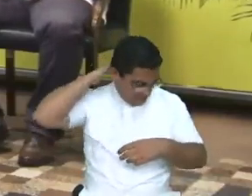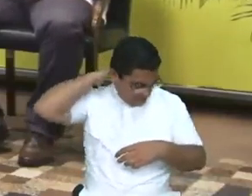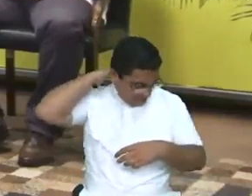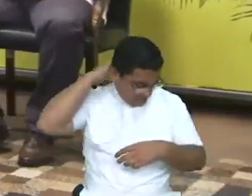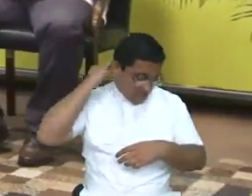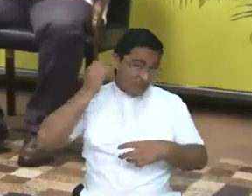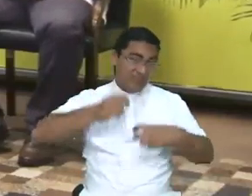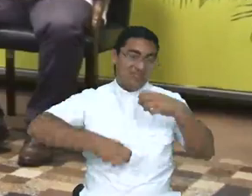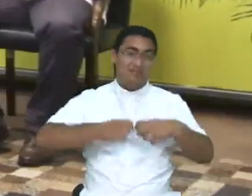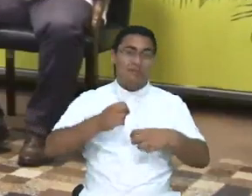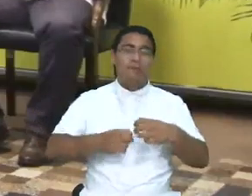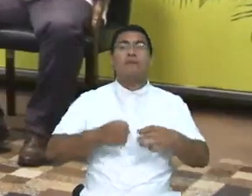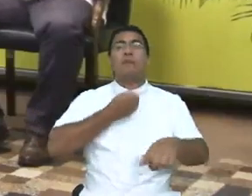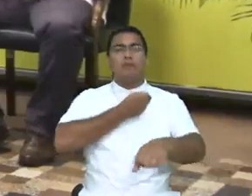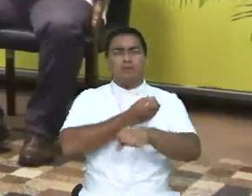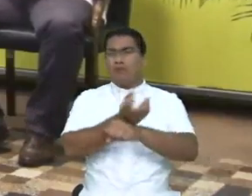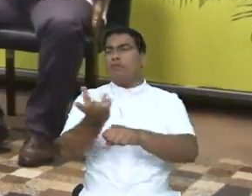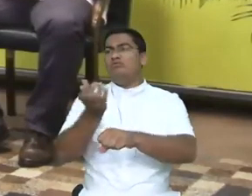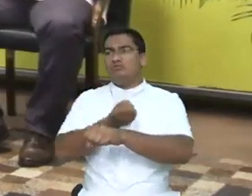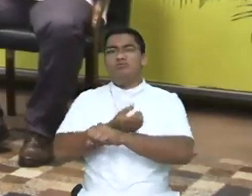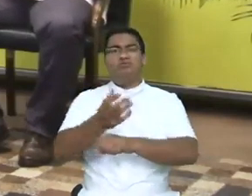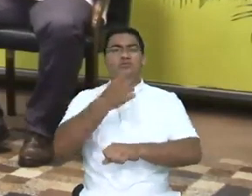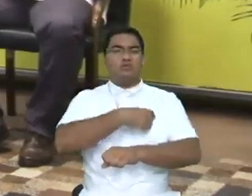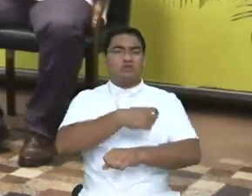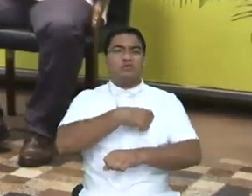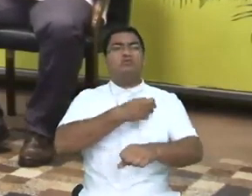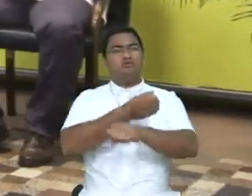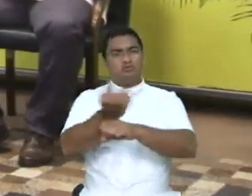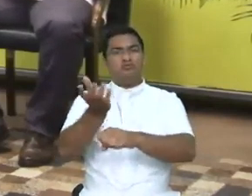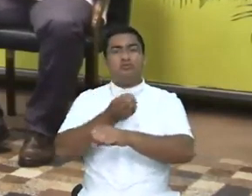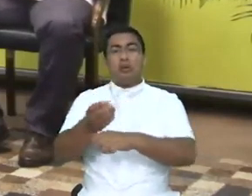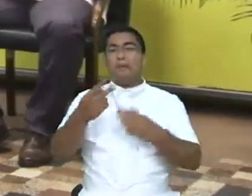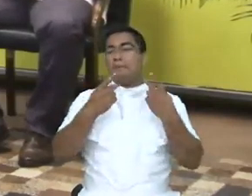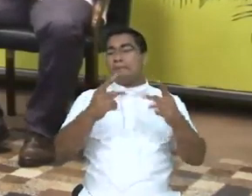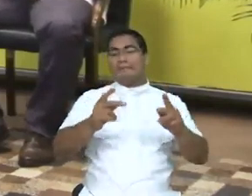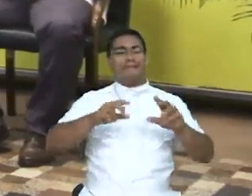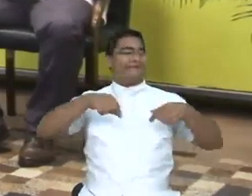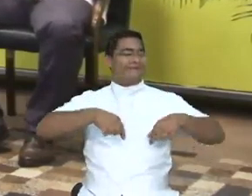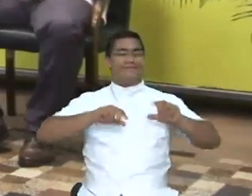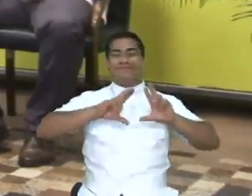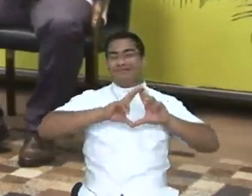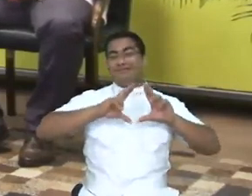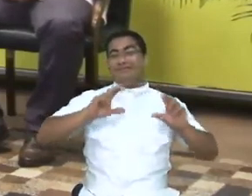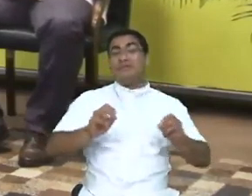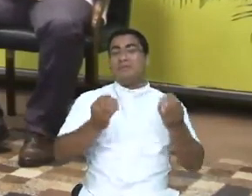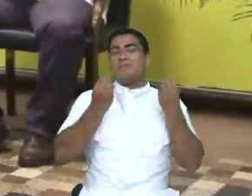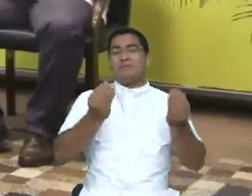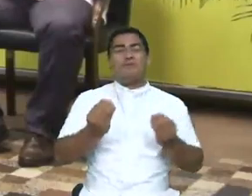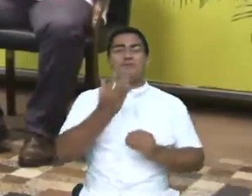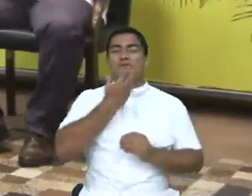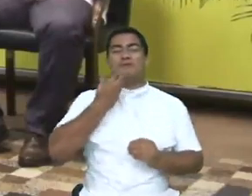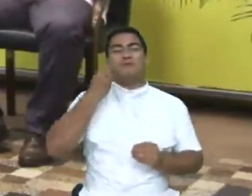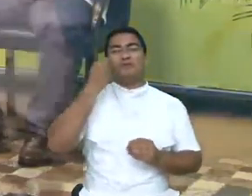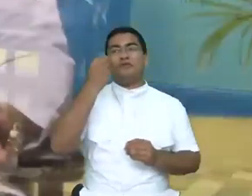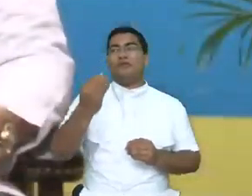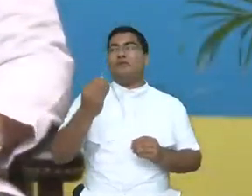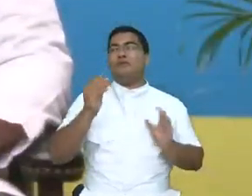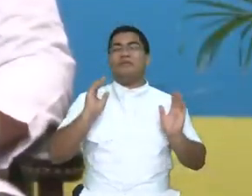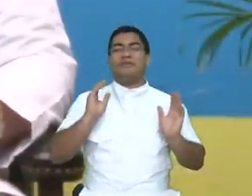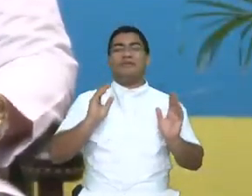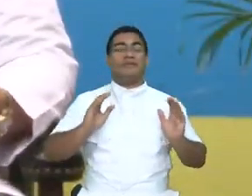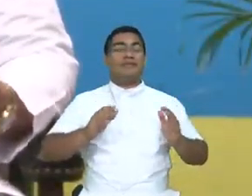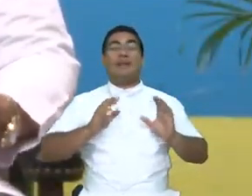énfasis en los colegios, en algunos países que ya lo detectaron, pero Nicaragua no es la excepción. Pues muchos jóvenes, usted sabe que en vez de estar jugando